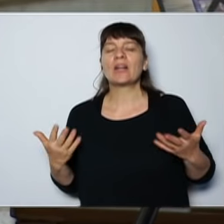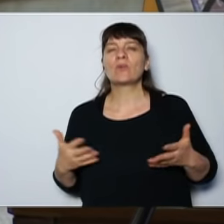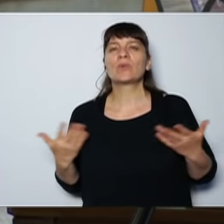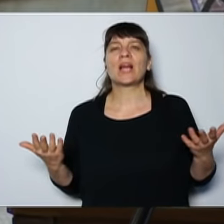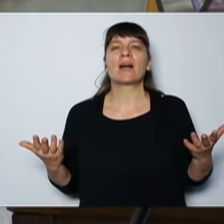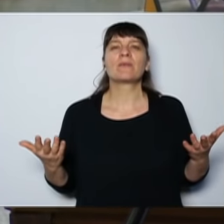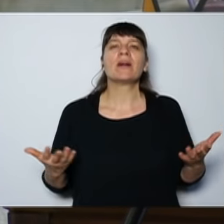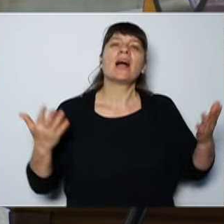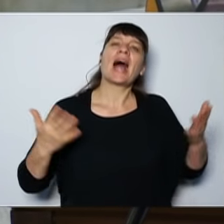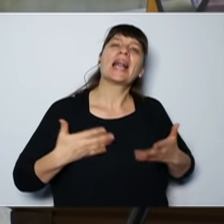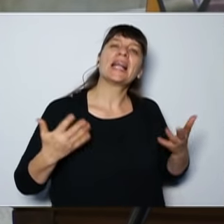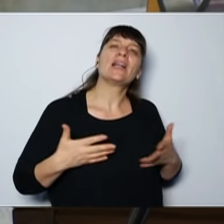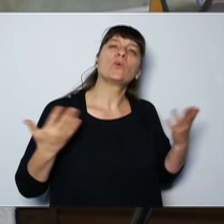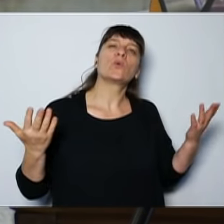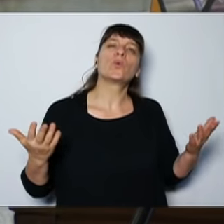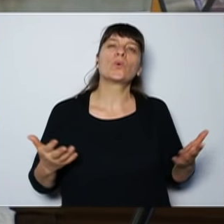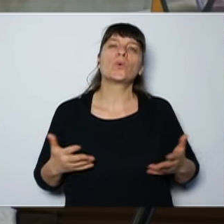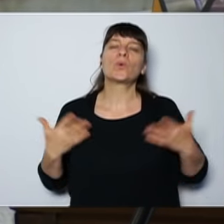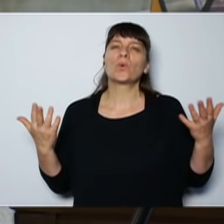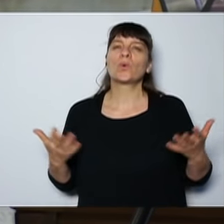aleluya, aleluya,